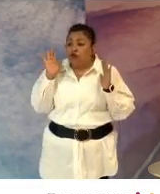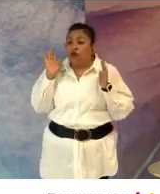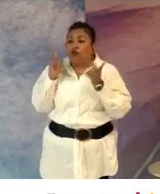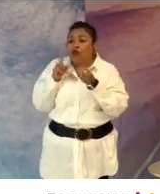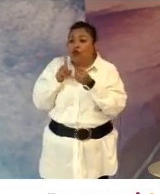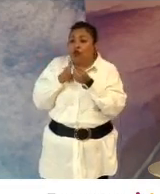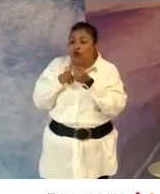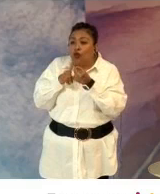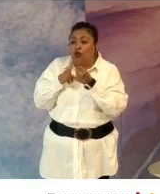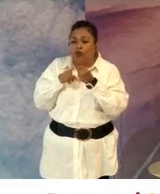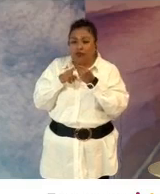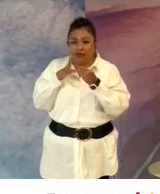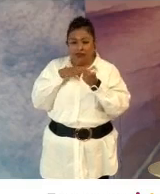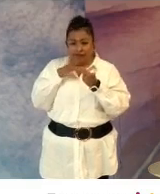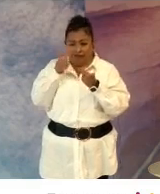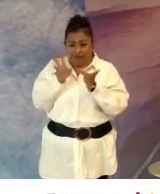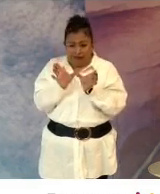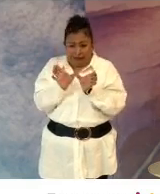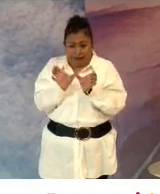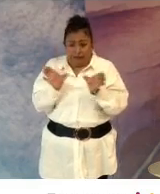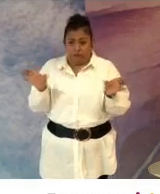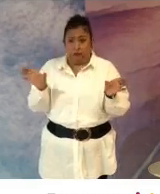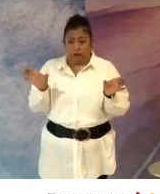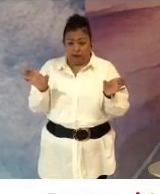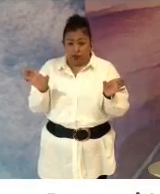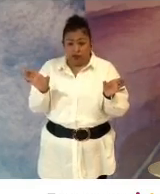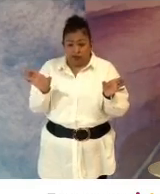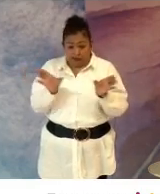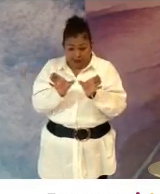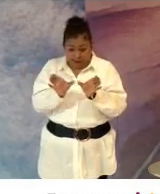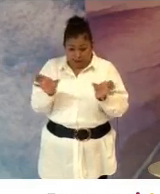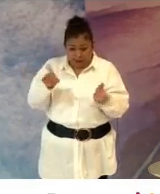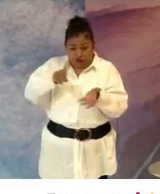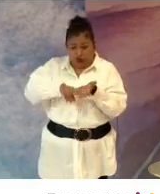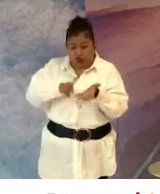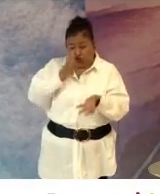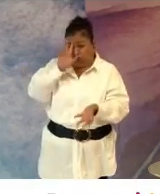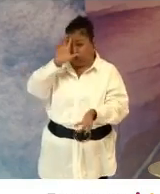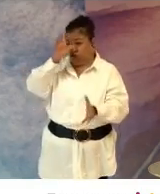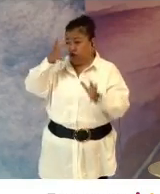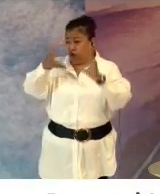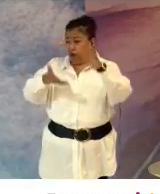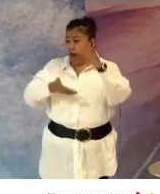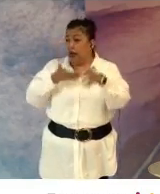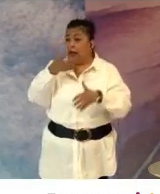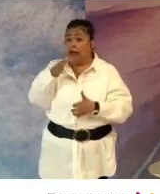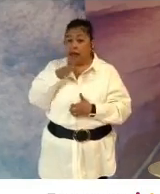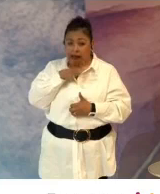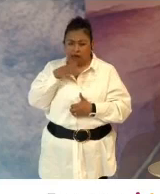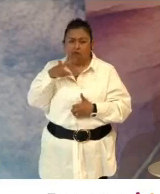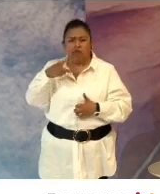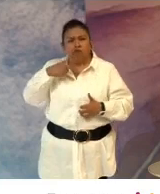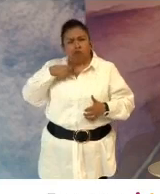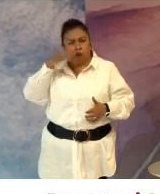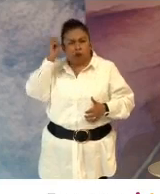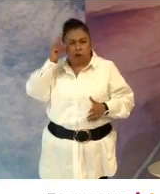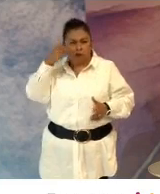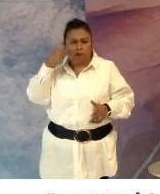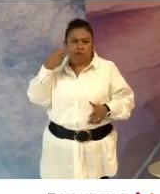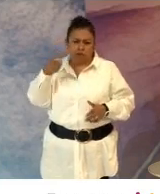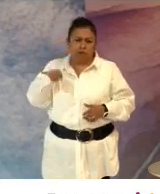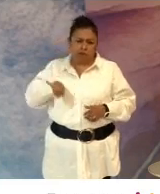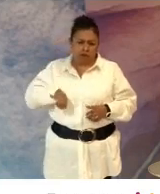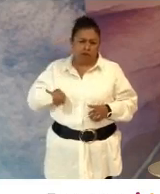la polarización y que en parte lleva a la violencia. Pienso que es interesante ver